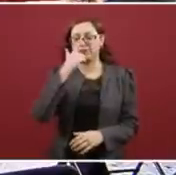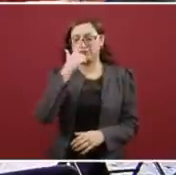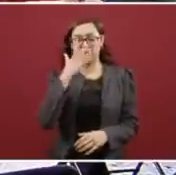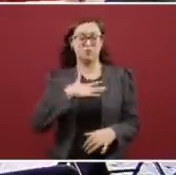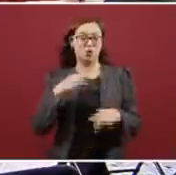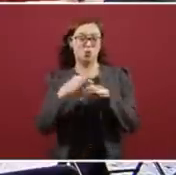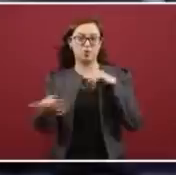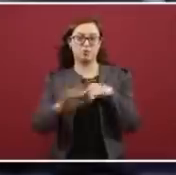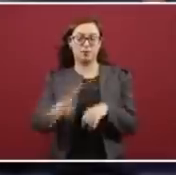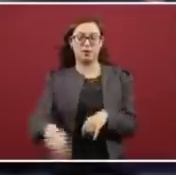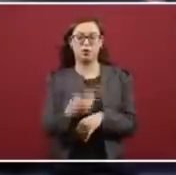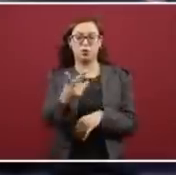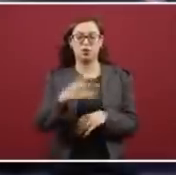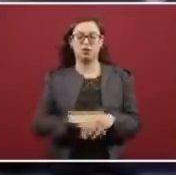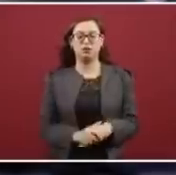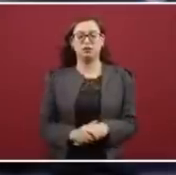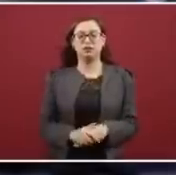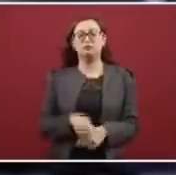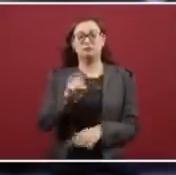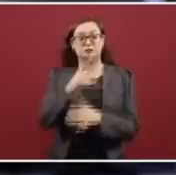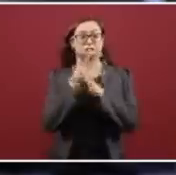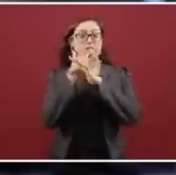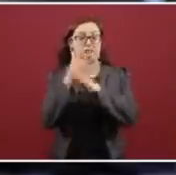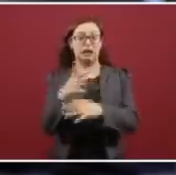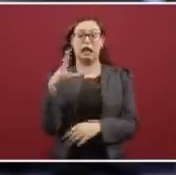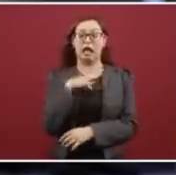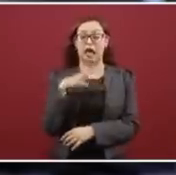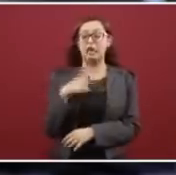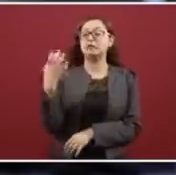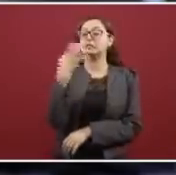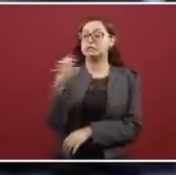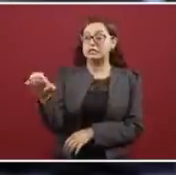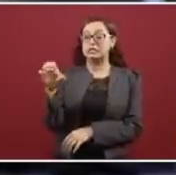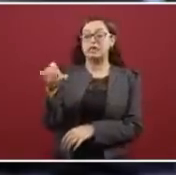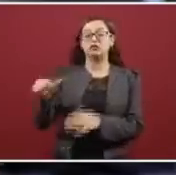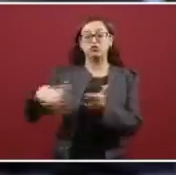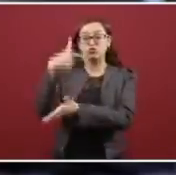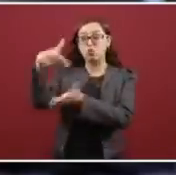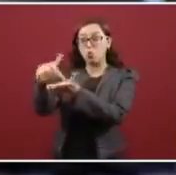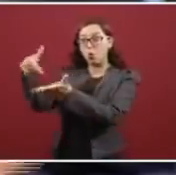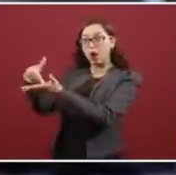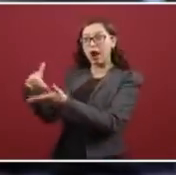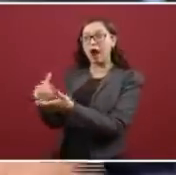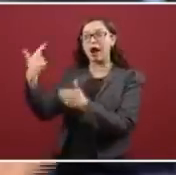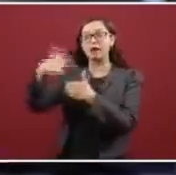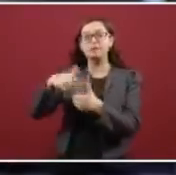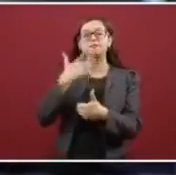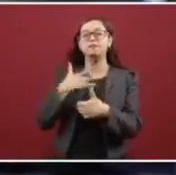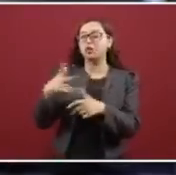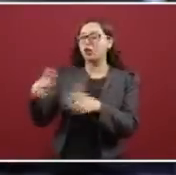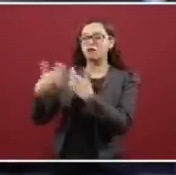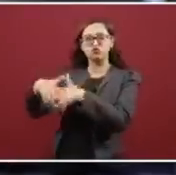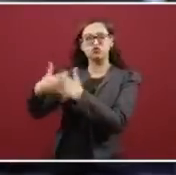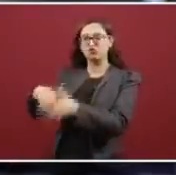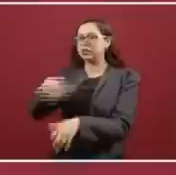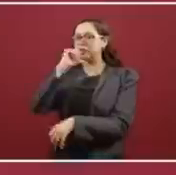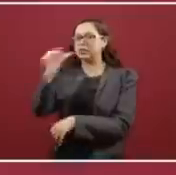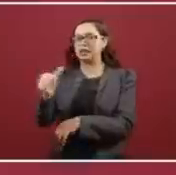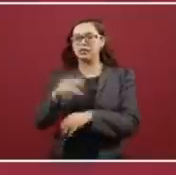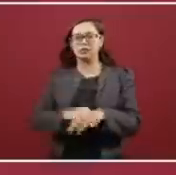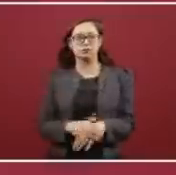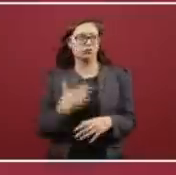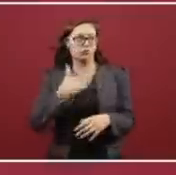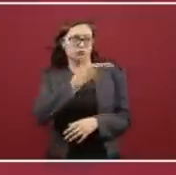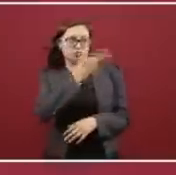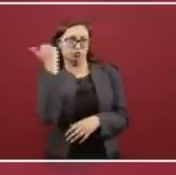parte la última pregunta refiere que hay 500 estaciones de servicios sin funcionar cuáles son las causas por las que no están funcionan las